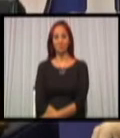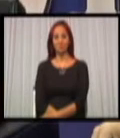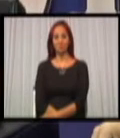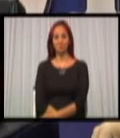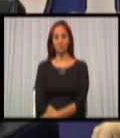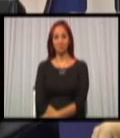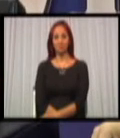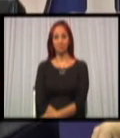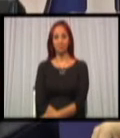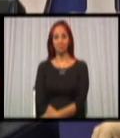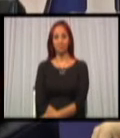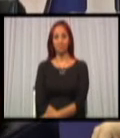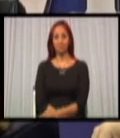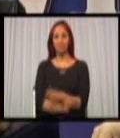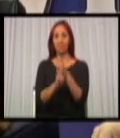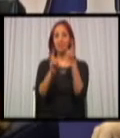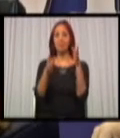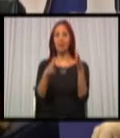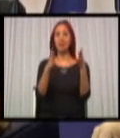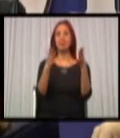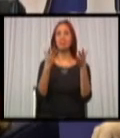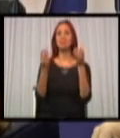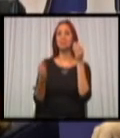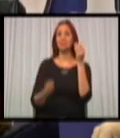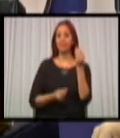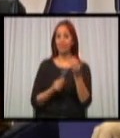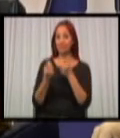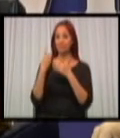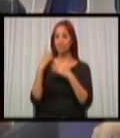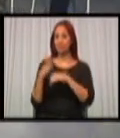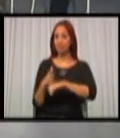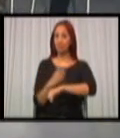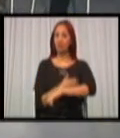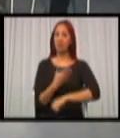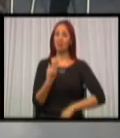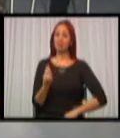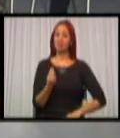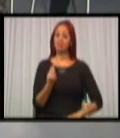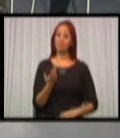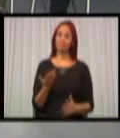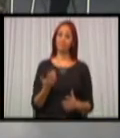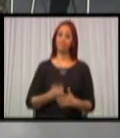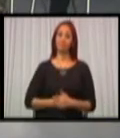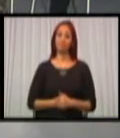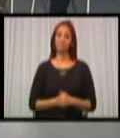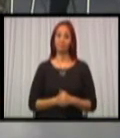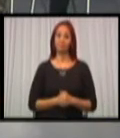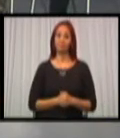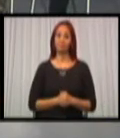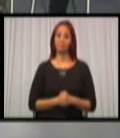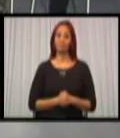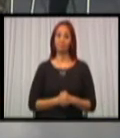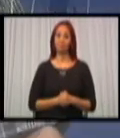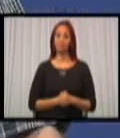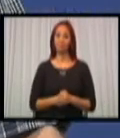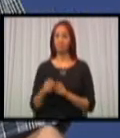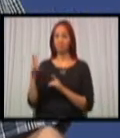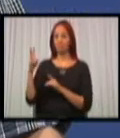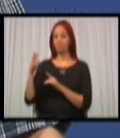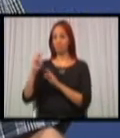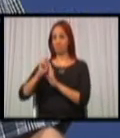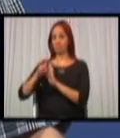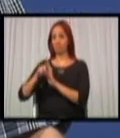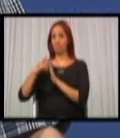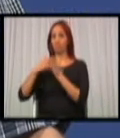Muy bien, el tema de carreteras. ¿Qué se va a hacer para mejorarlas? Don Víctor, inicio con usted, tengo un minuto. Bueno, igual